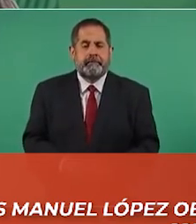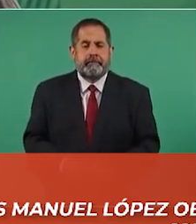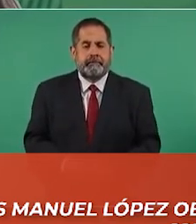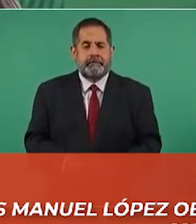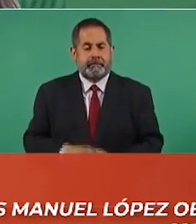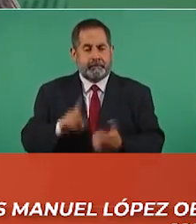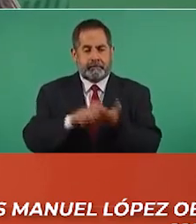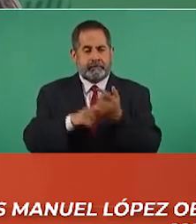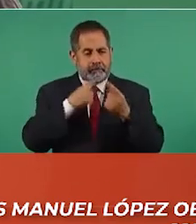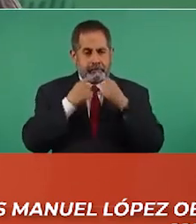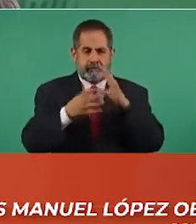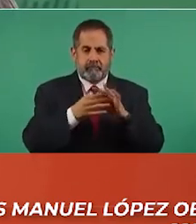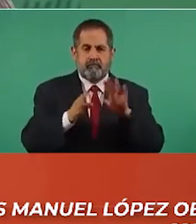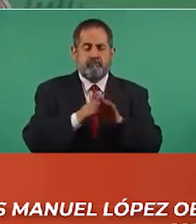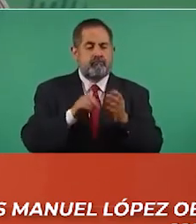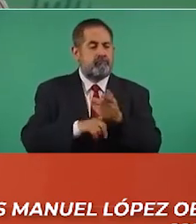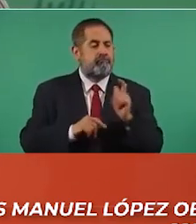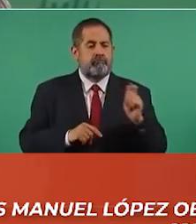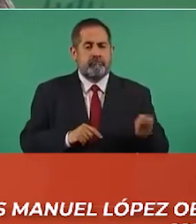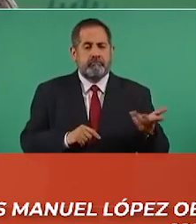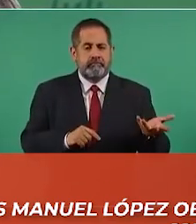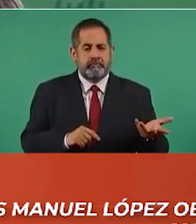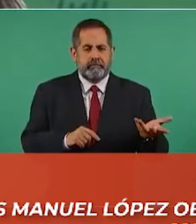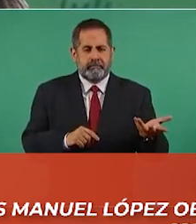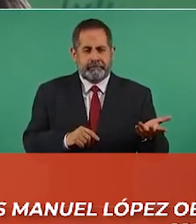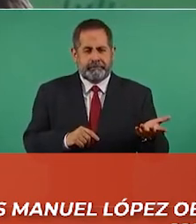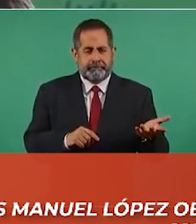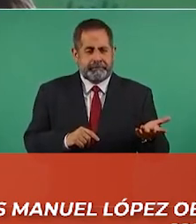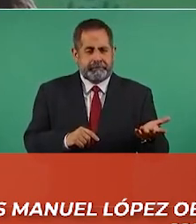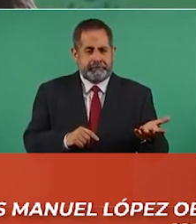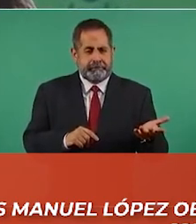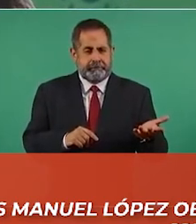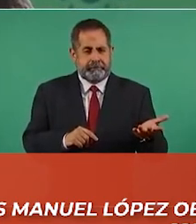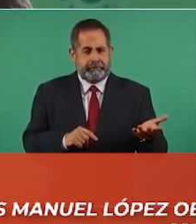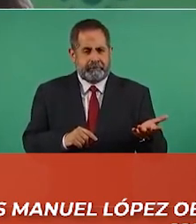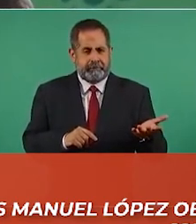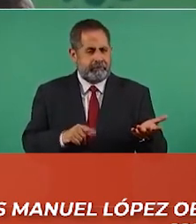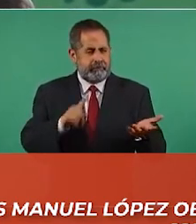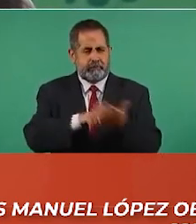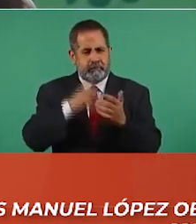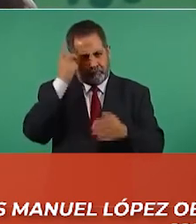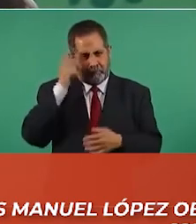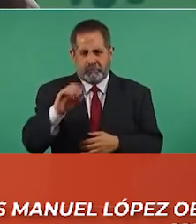que es de... ¿No es la de Olegario?